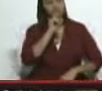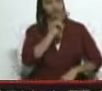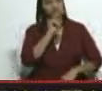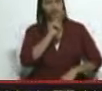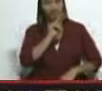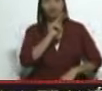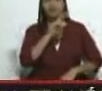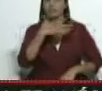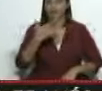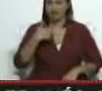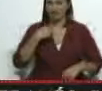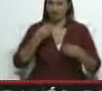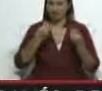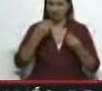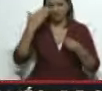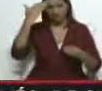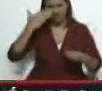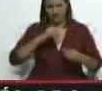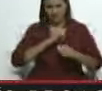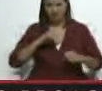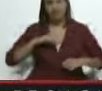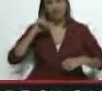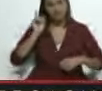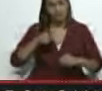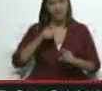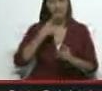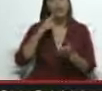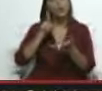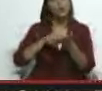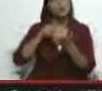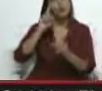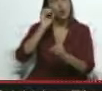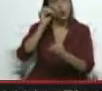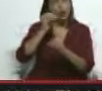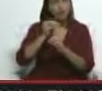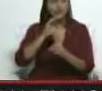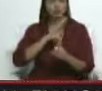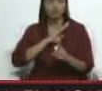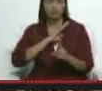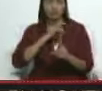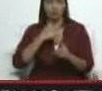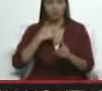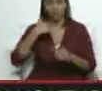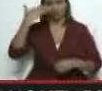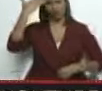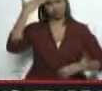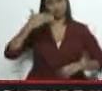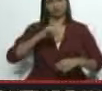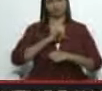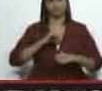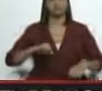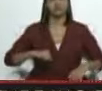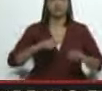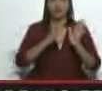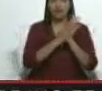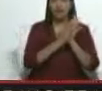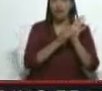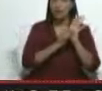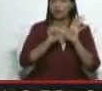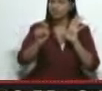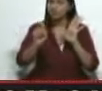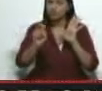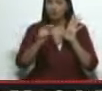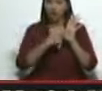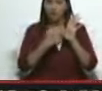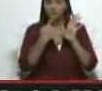desarrollar a plenitud sus carreras y ejerzan ese mandato constitucional de preservar a nuestro país